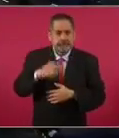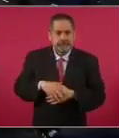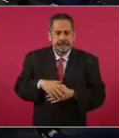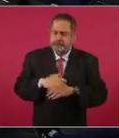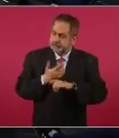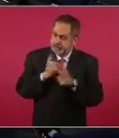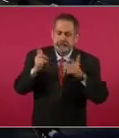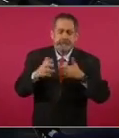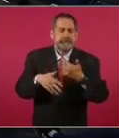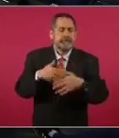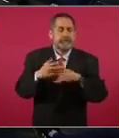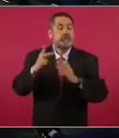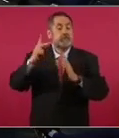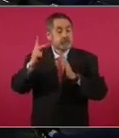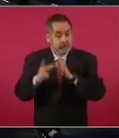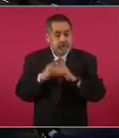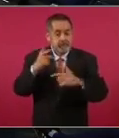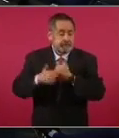Regresa